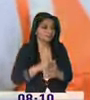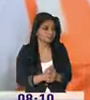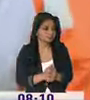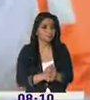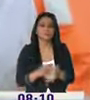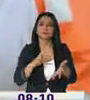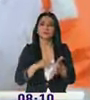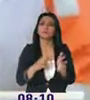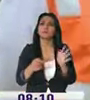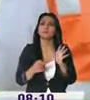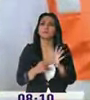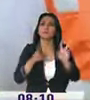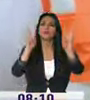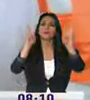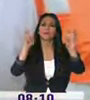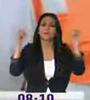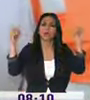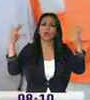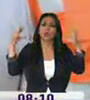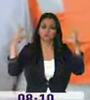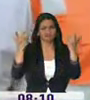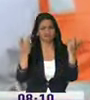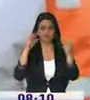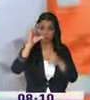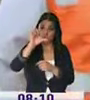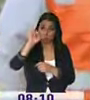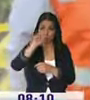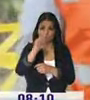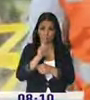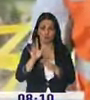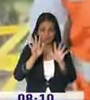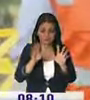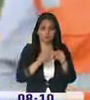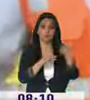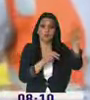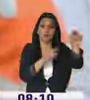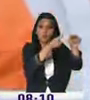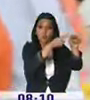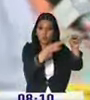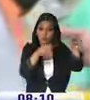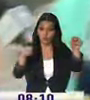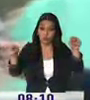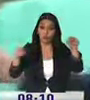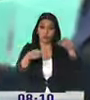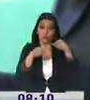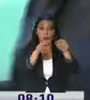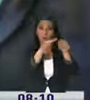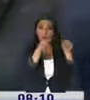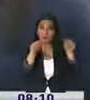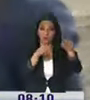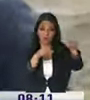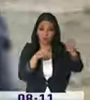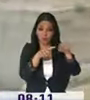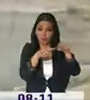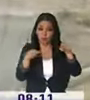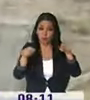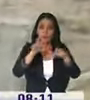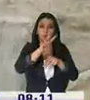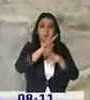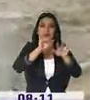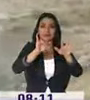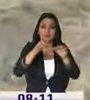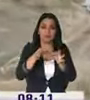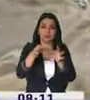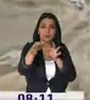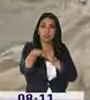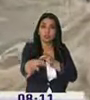qué significa el tema de la luz de esta extensión. Es la extensión total del puente. Vemos ahí, este puente tiene 26 metros de